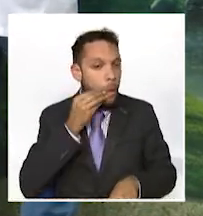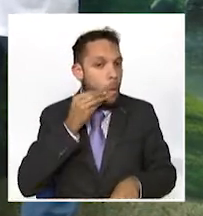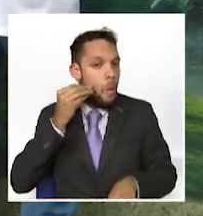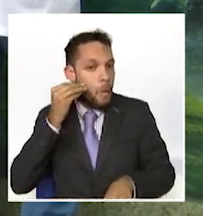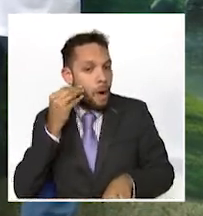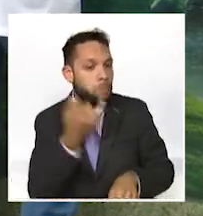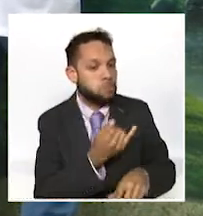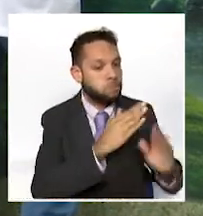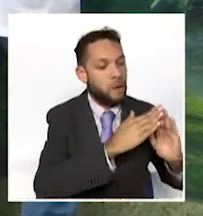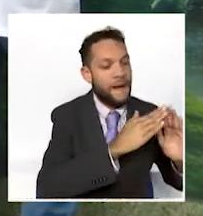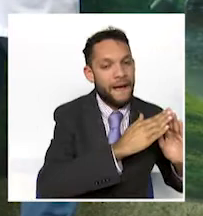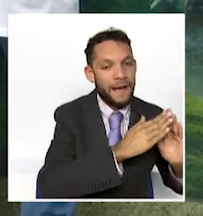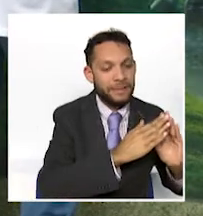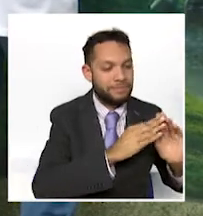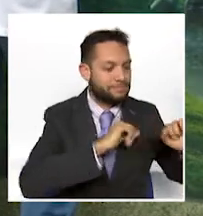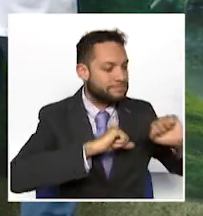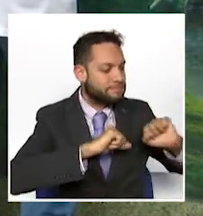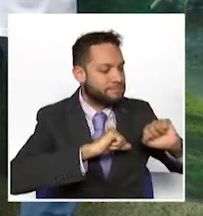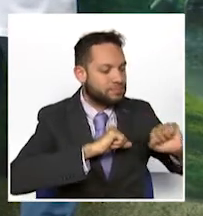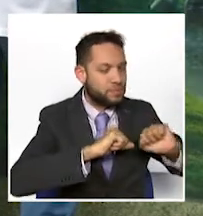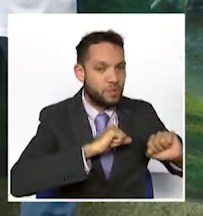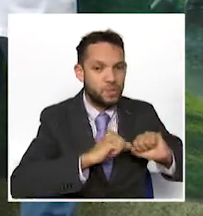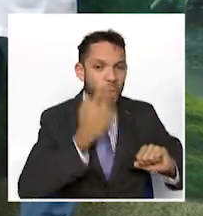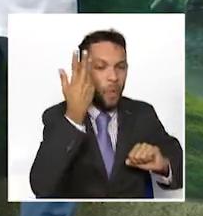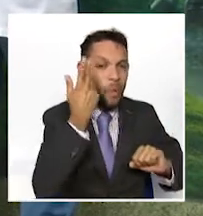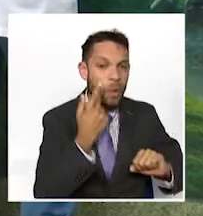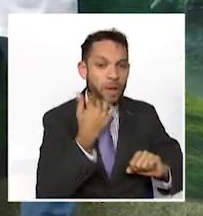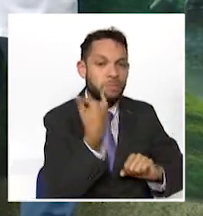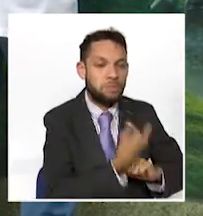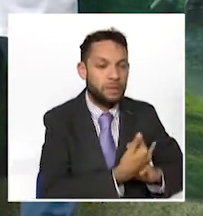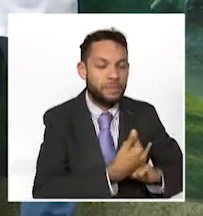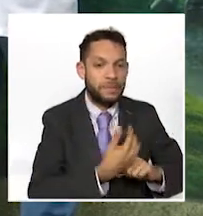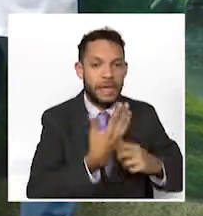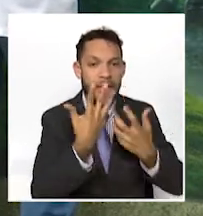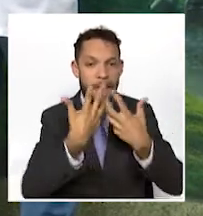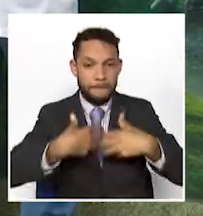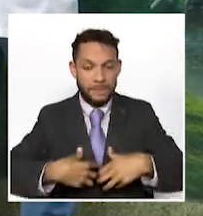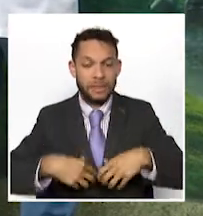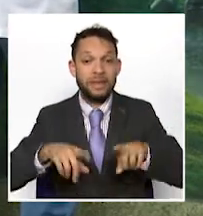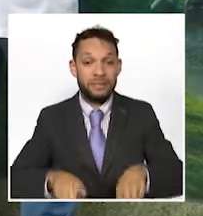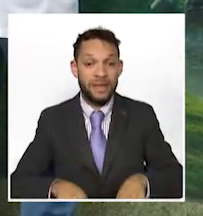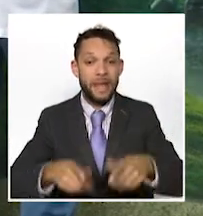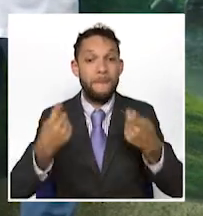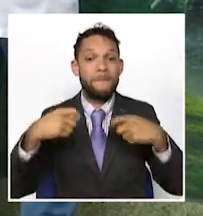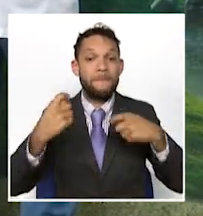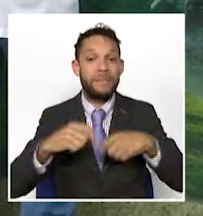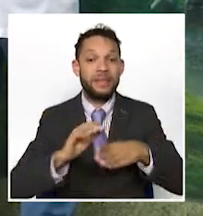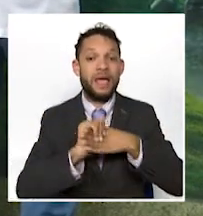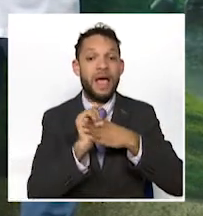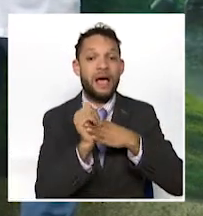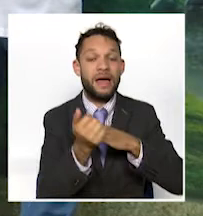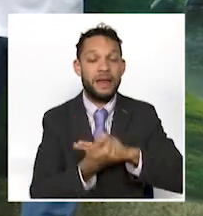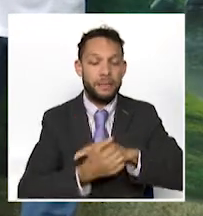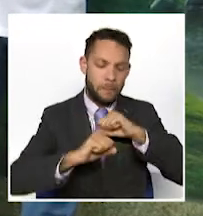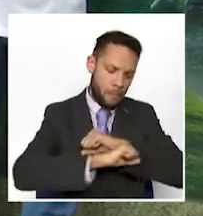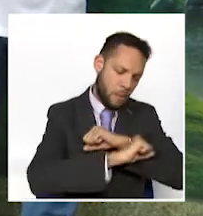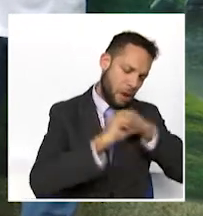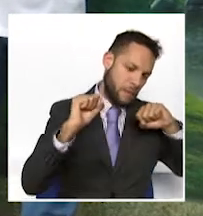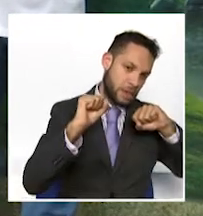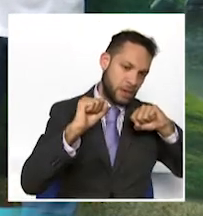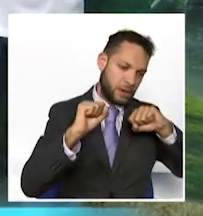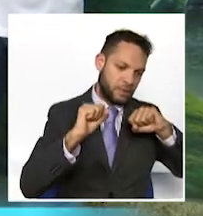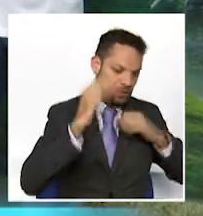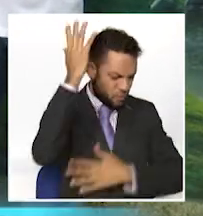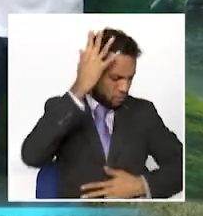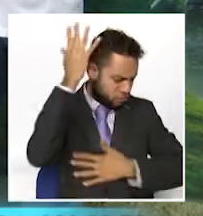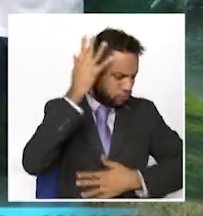historia, usted a qué se ha dedicado toda la vida, y si la persona, su empresa es vender arepas, y se levanta en la mañana y